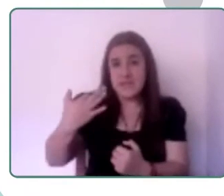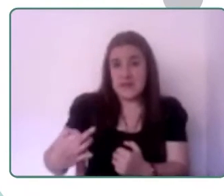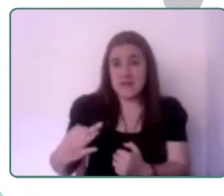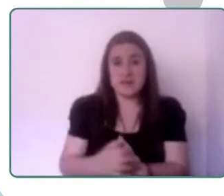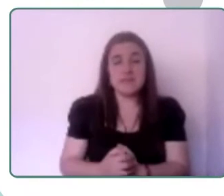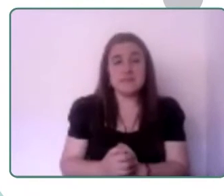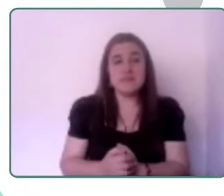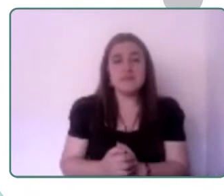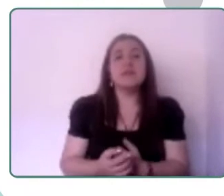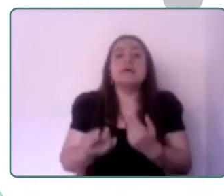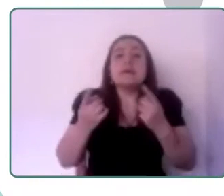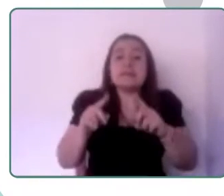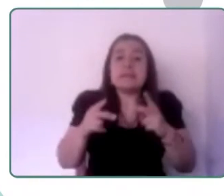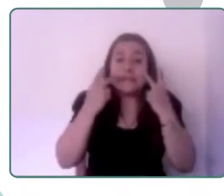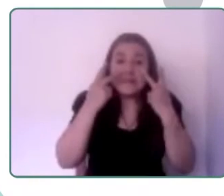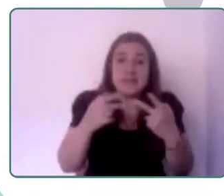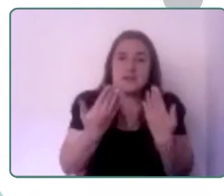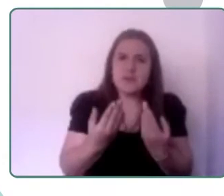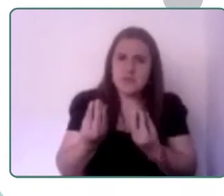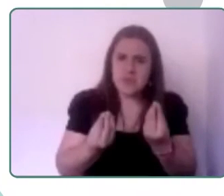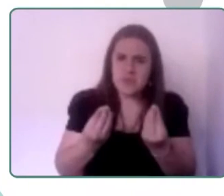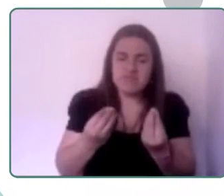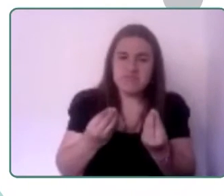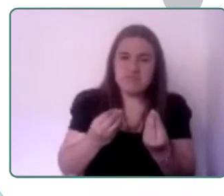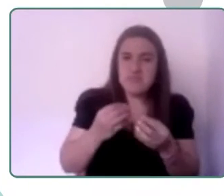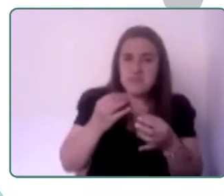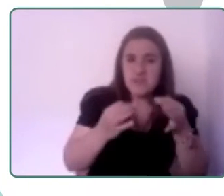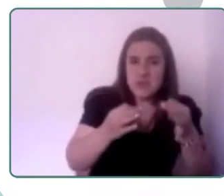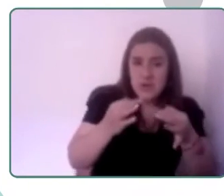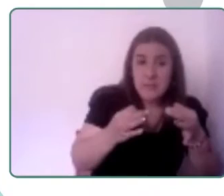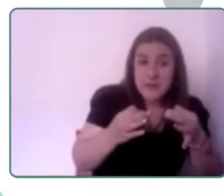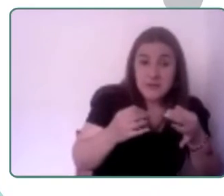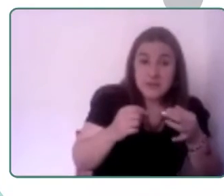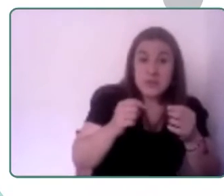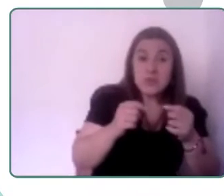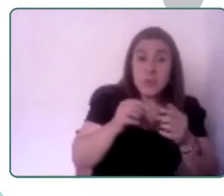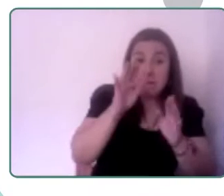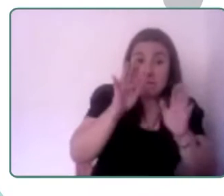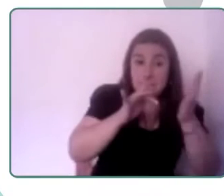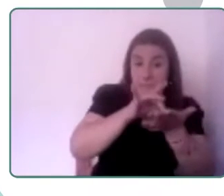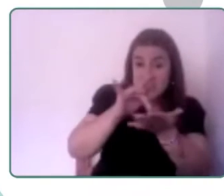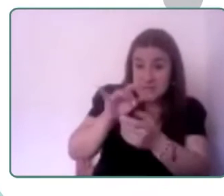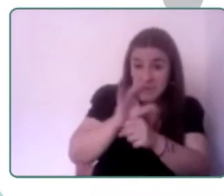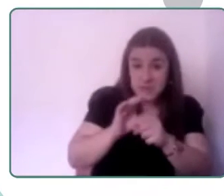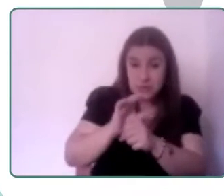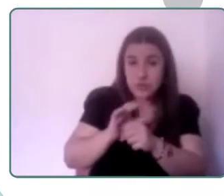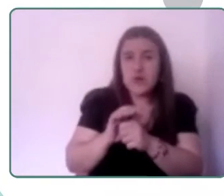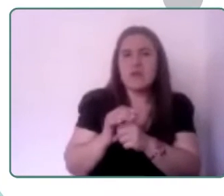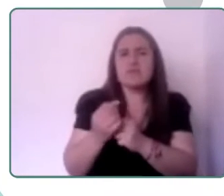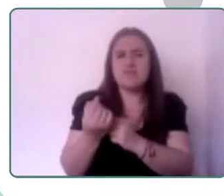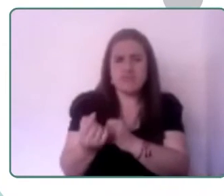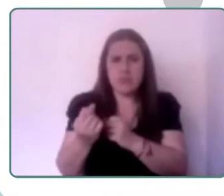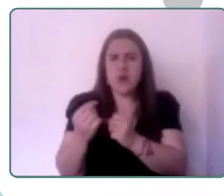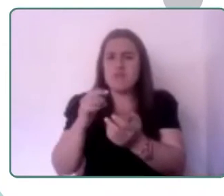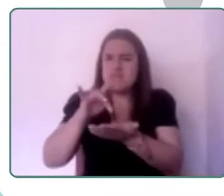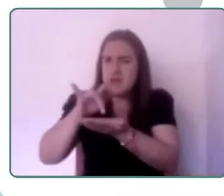democracia muestra una participación política poco activa en algunos casos, aun cuando los planes curriculares que ofrece la